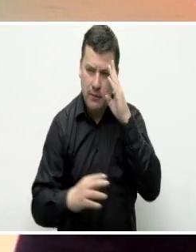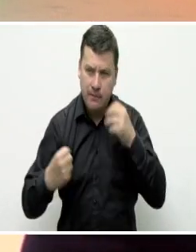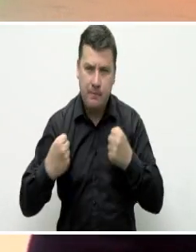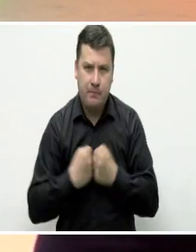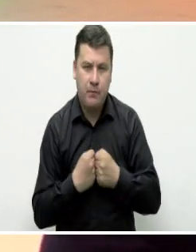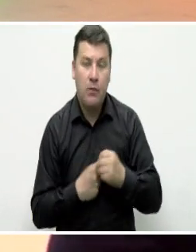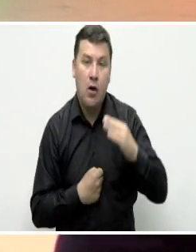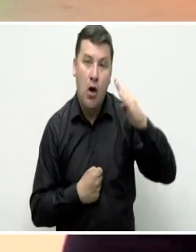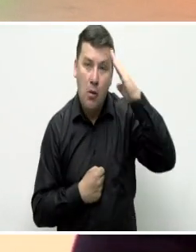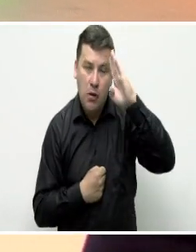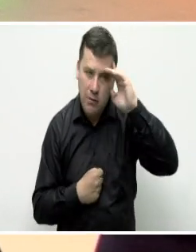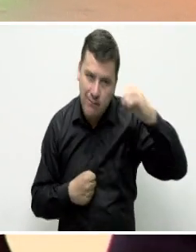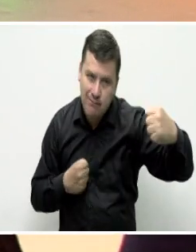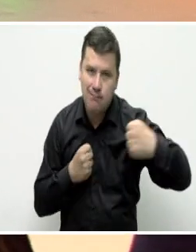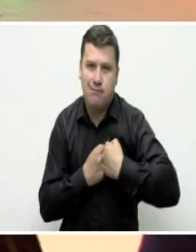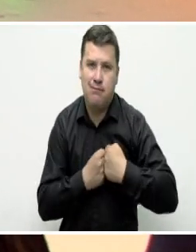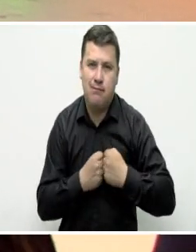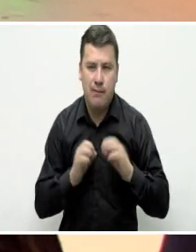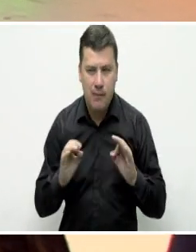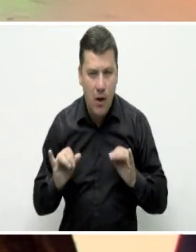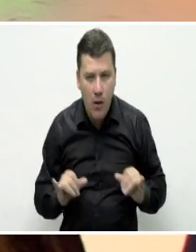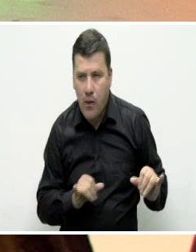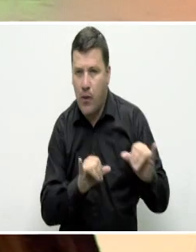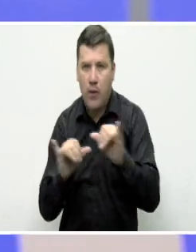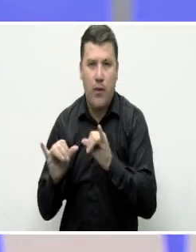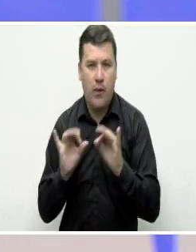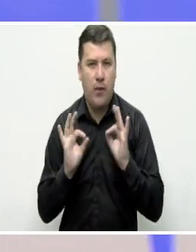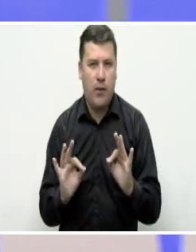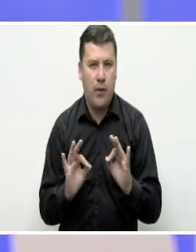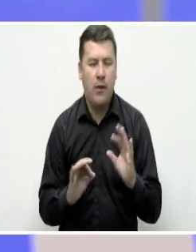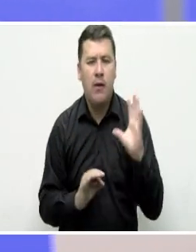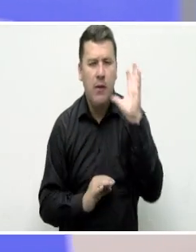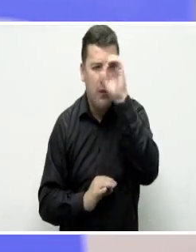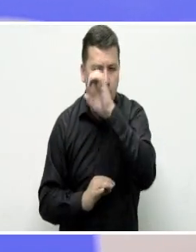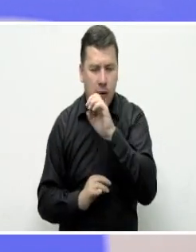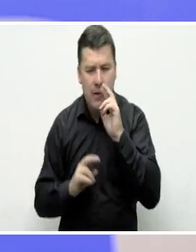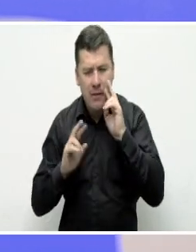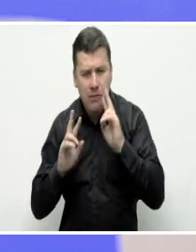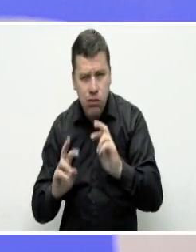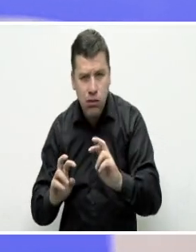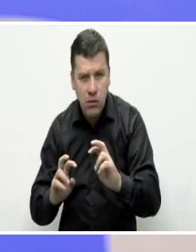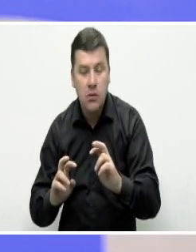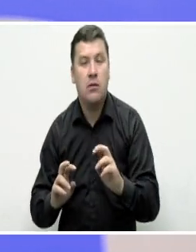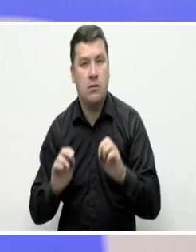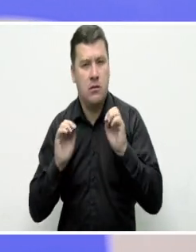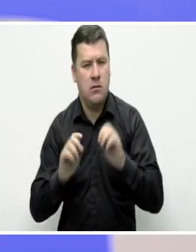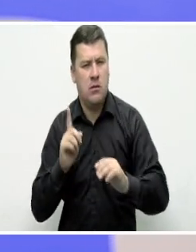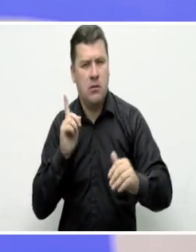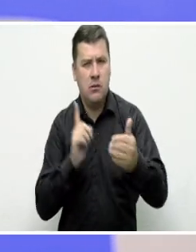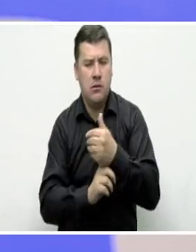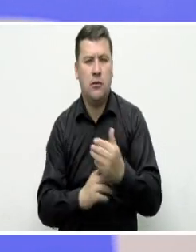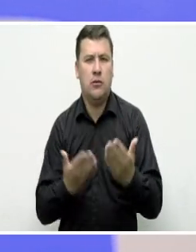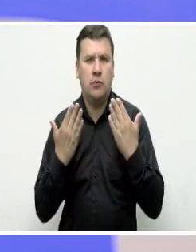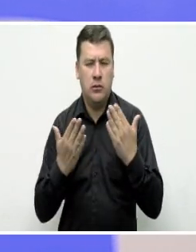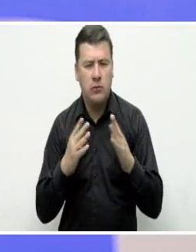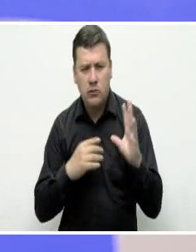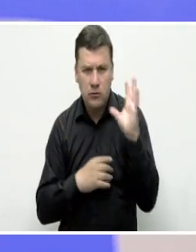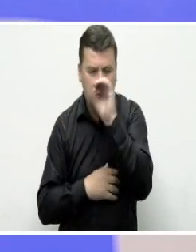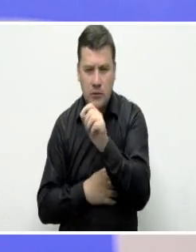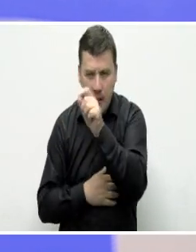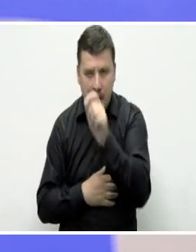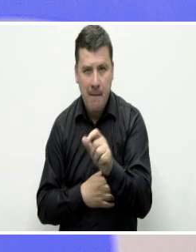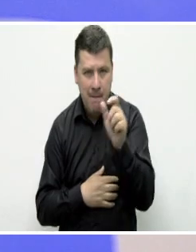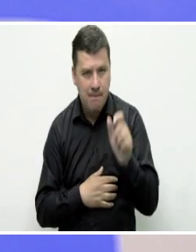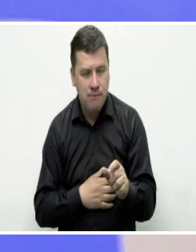de la Policía Nacional para efectos de investigación que puedan ellos validar la identidad de las